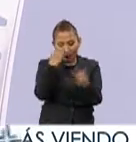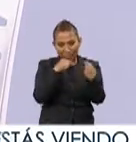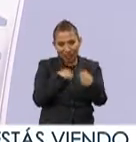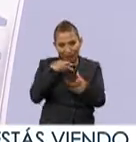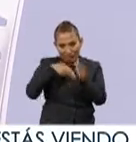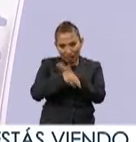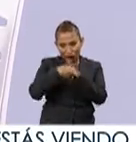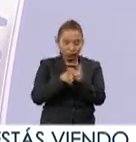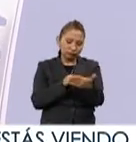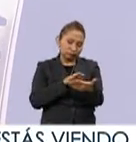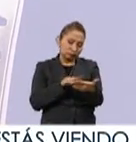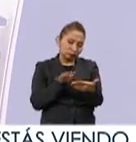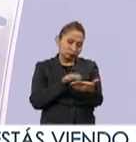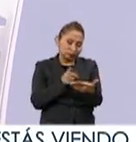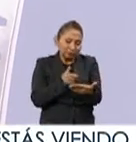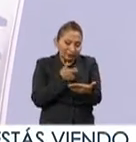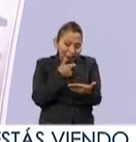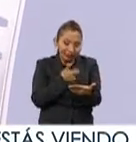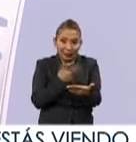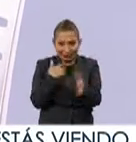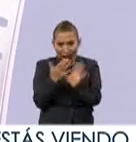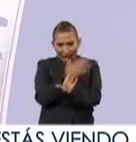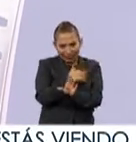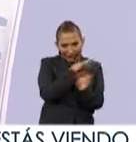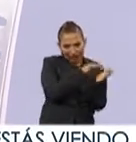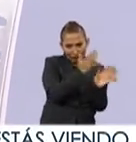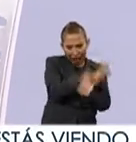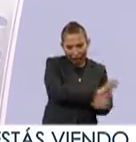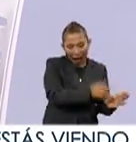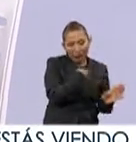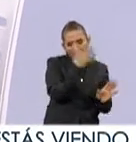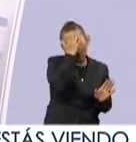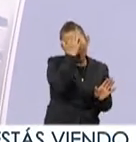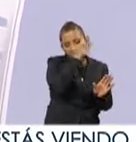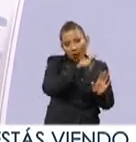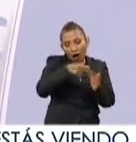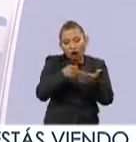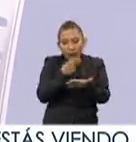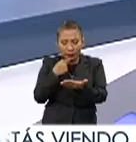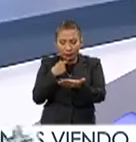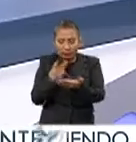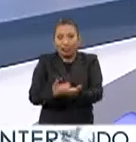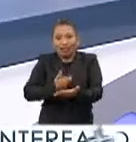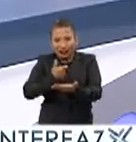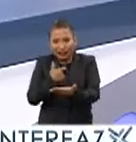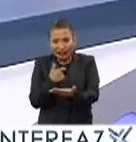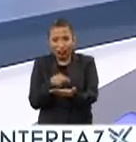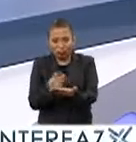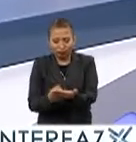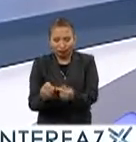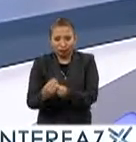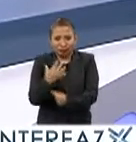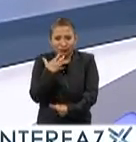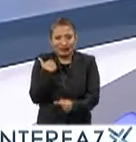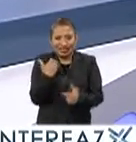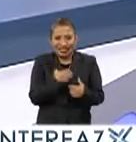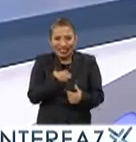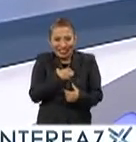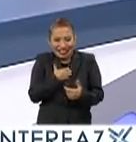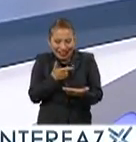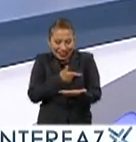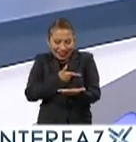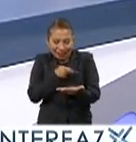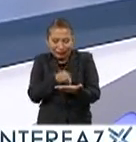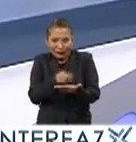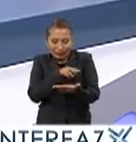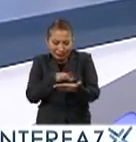acá en el metro y me empecé a reír porque ya lo había leído. Entonces sigue provocándote mucho gozo incluso este